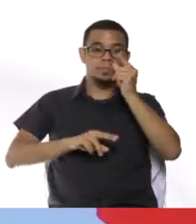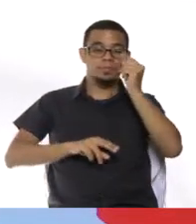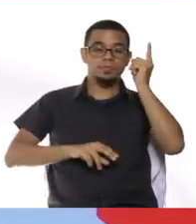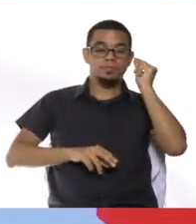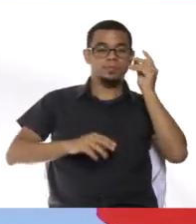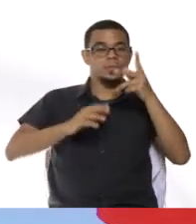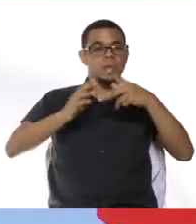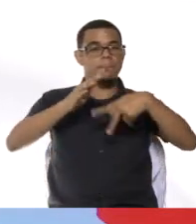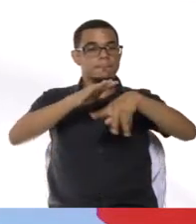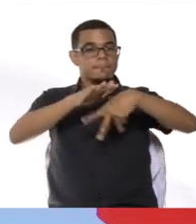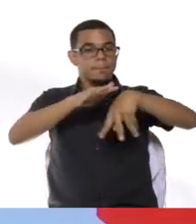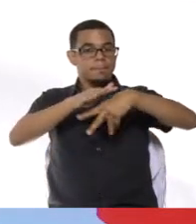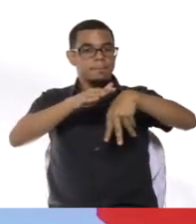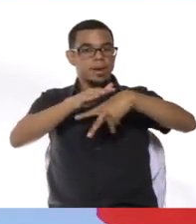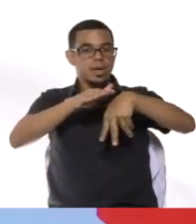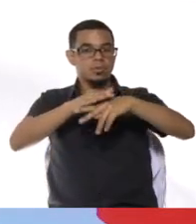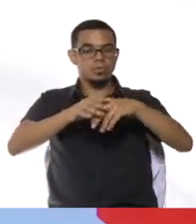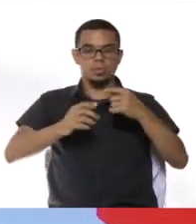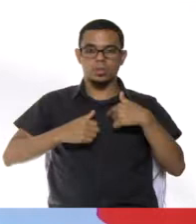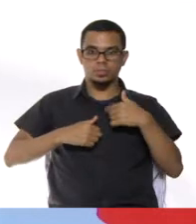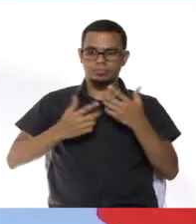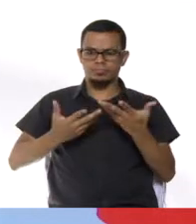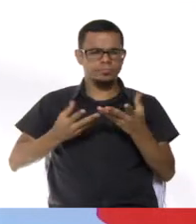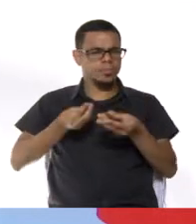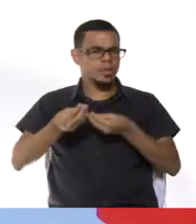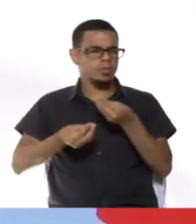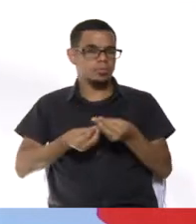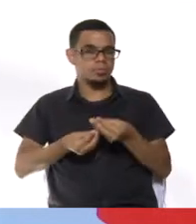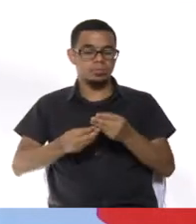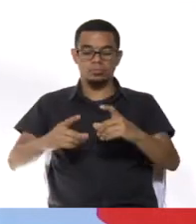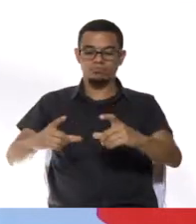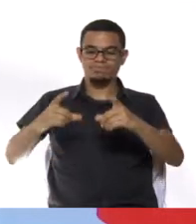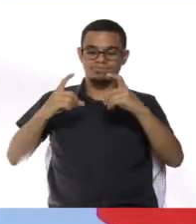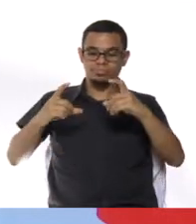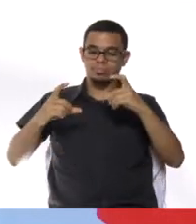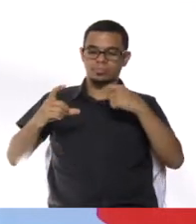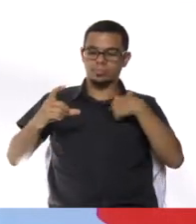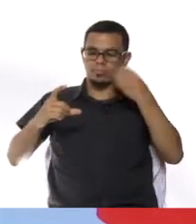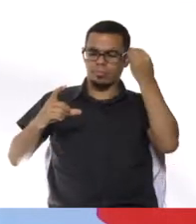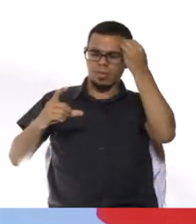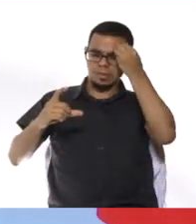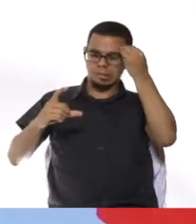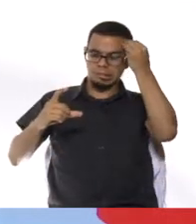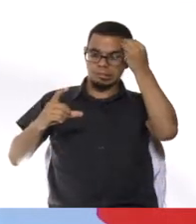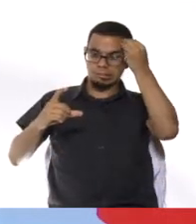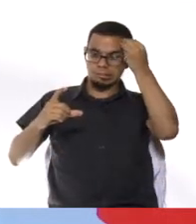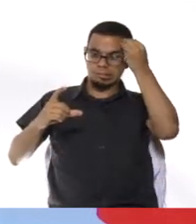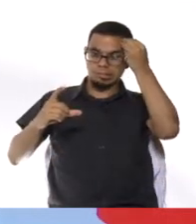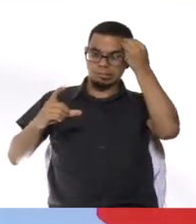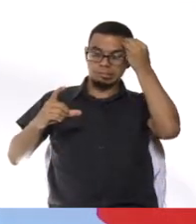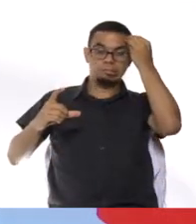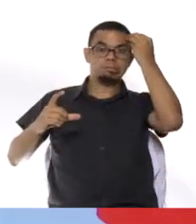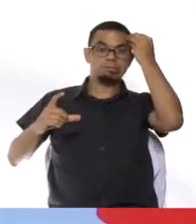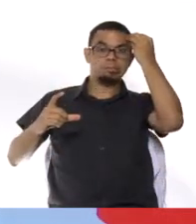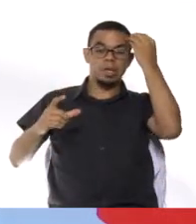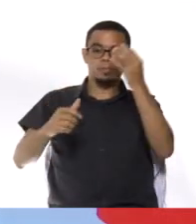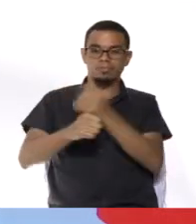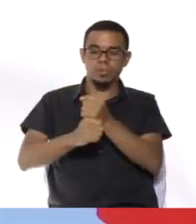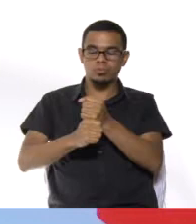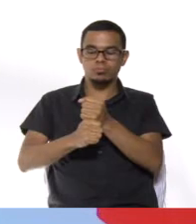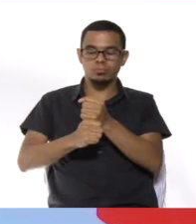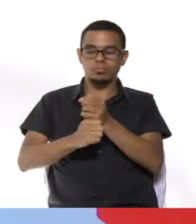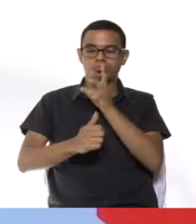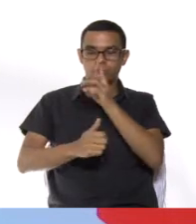hacer tarjetas con adivinanza, como esta que yo les traje aquí. 5 hermanos